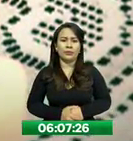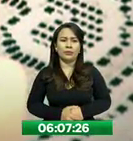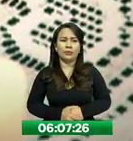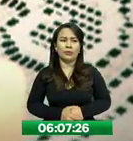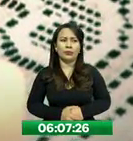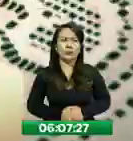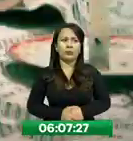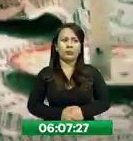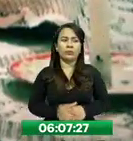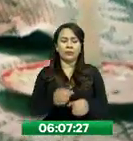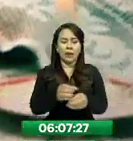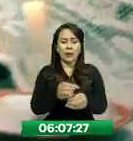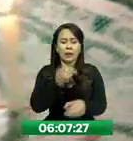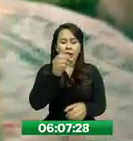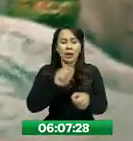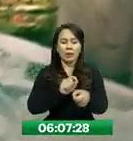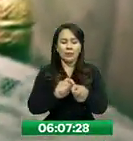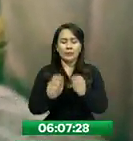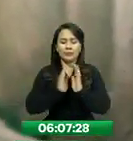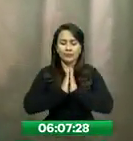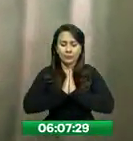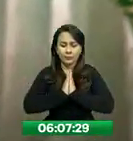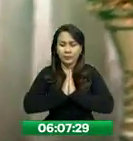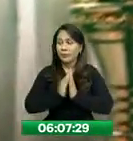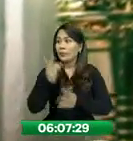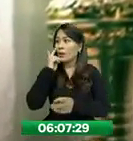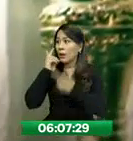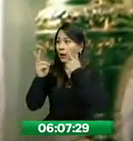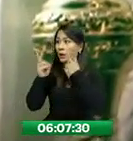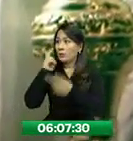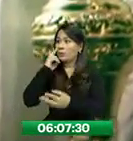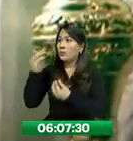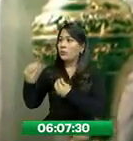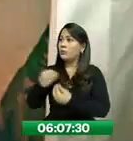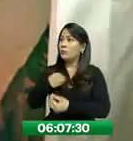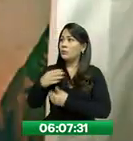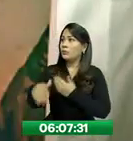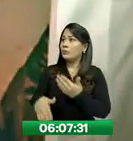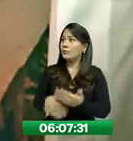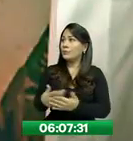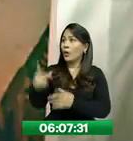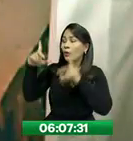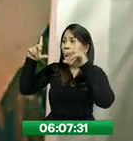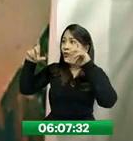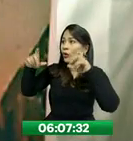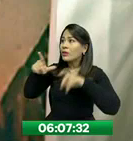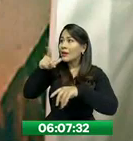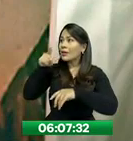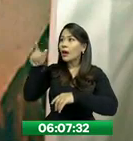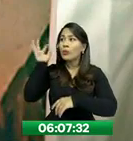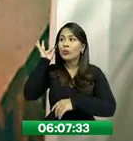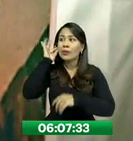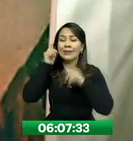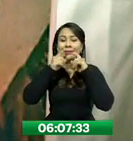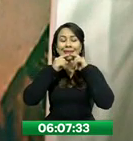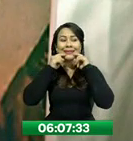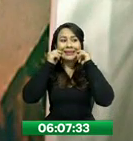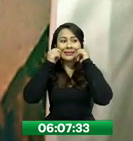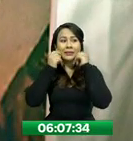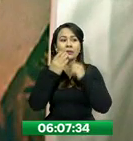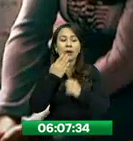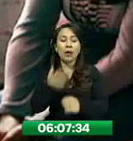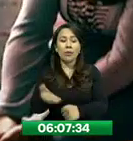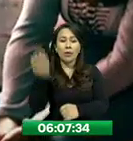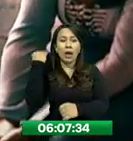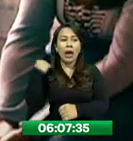Unas cuantas velas acompañan las imágenes de Diana Cruz Delgado. Fotos que la muestran con la sonrisa que siempre